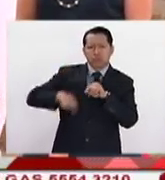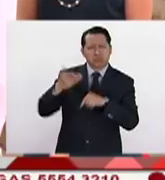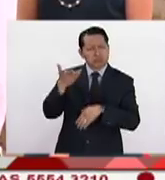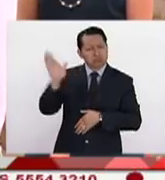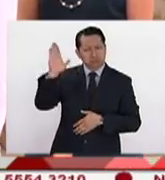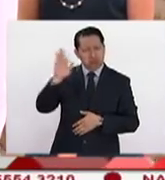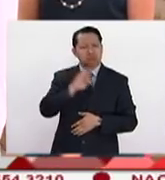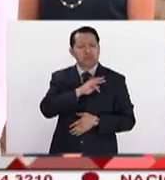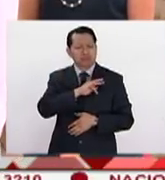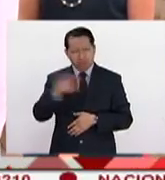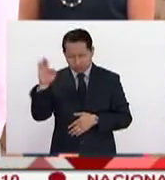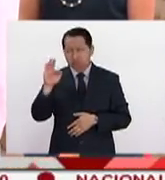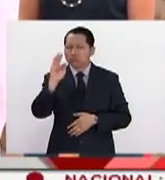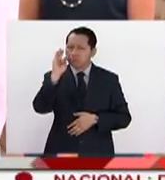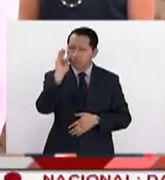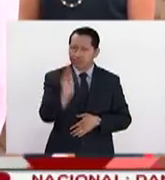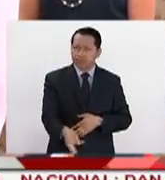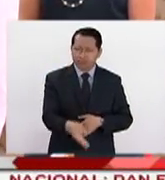Cada dos